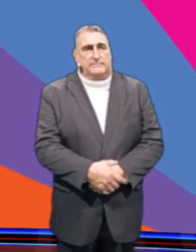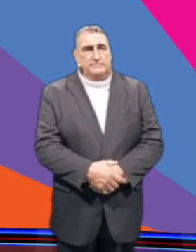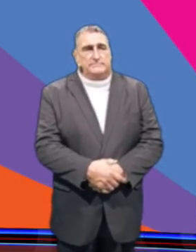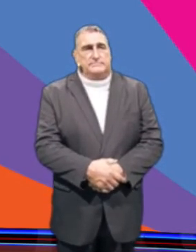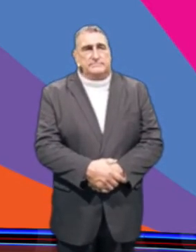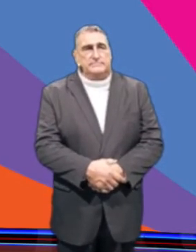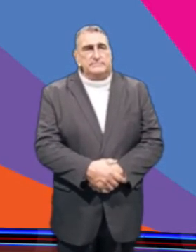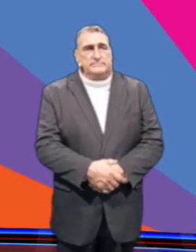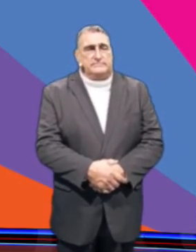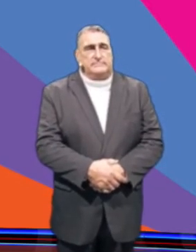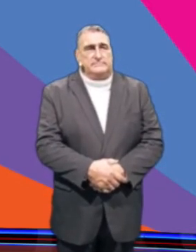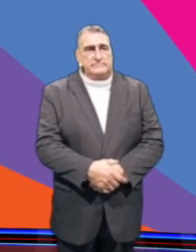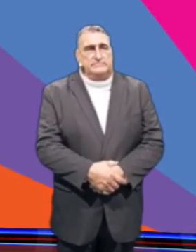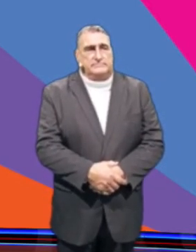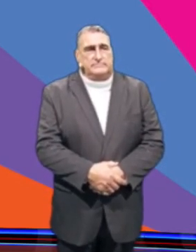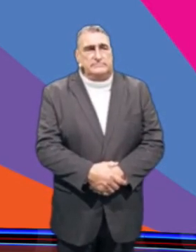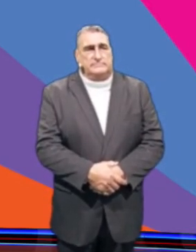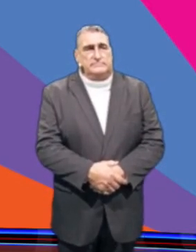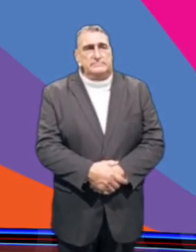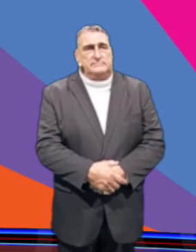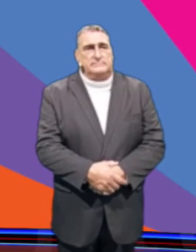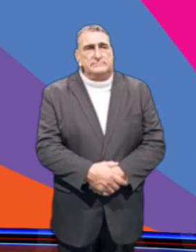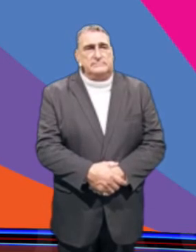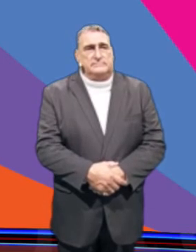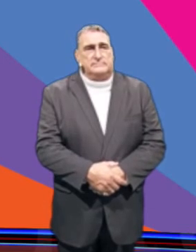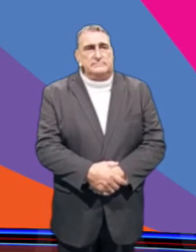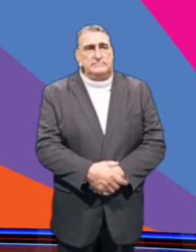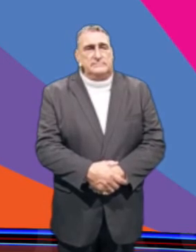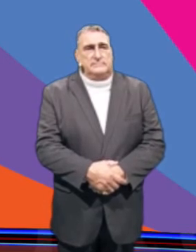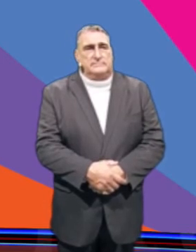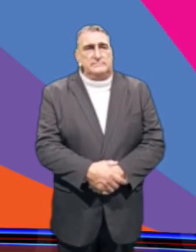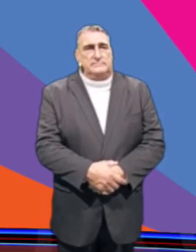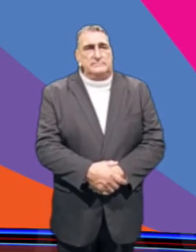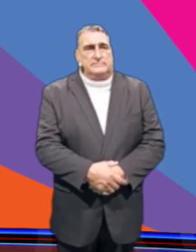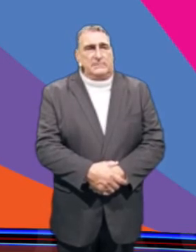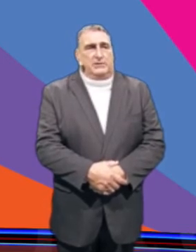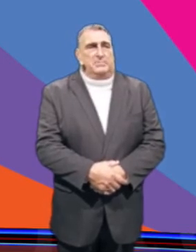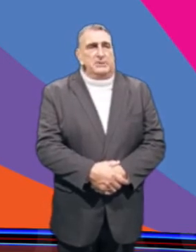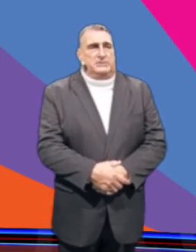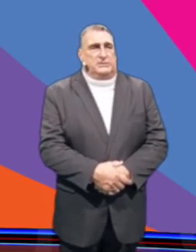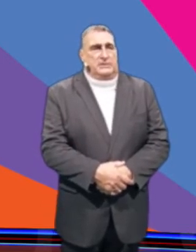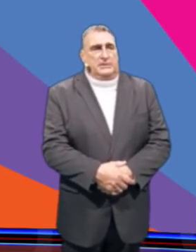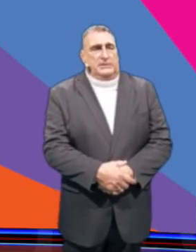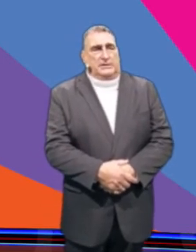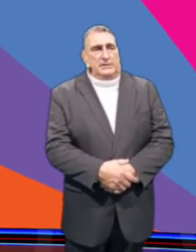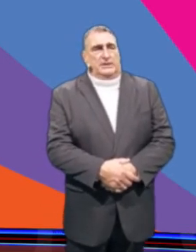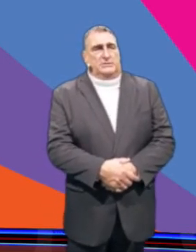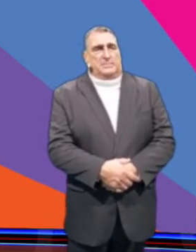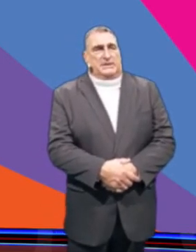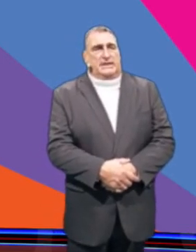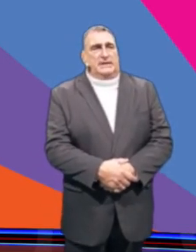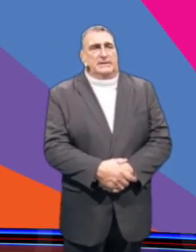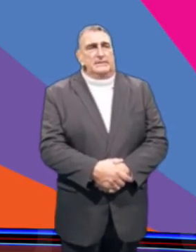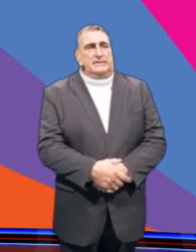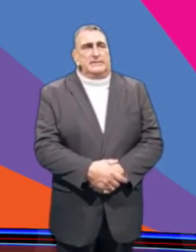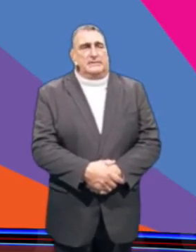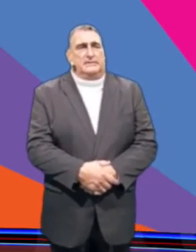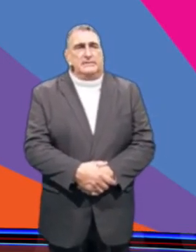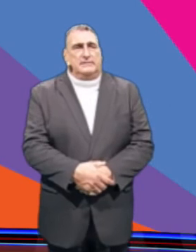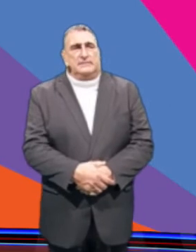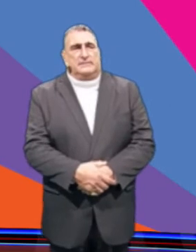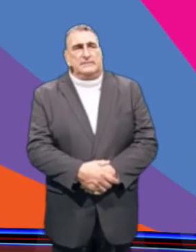aprueben para que salga de... Entonces, perdón, bueno, el Estado eso pasa... o Alberto